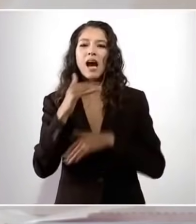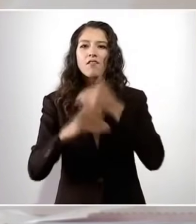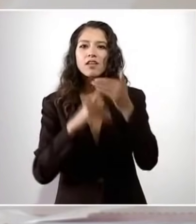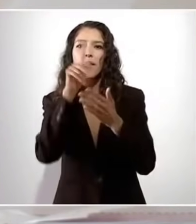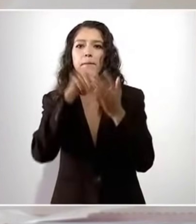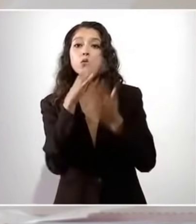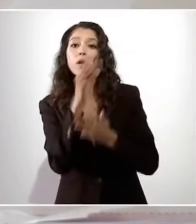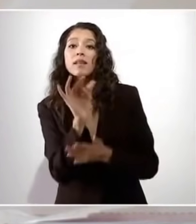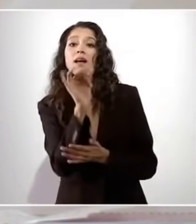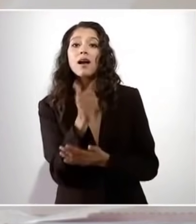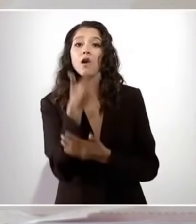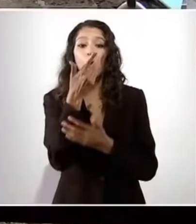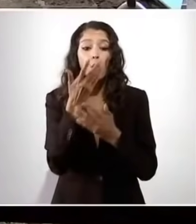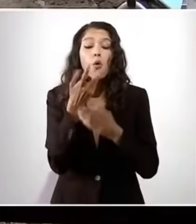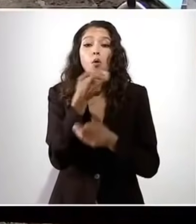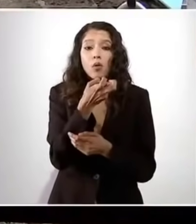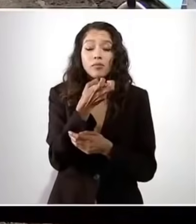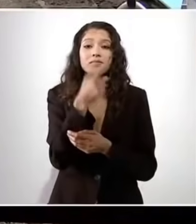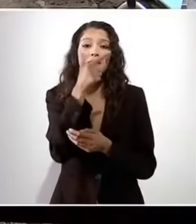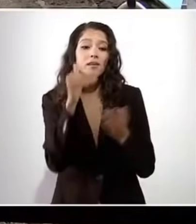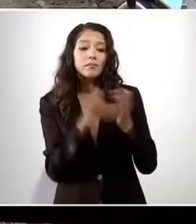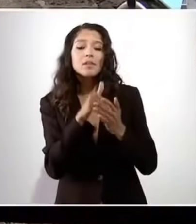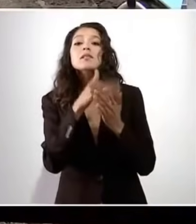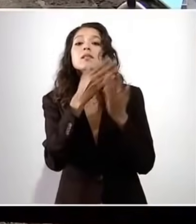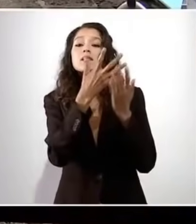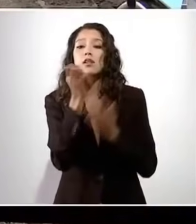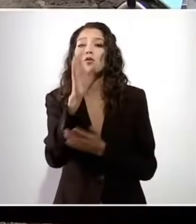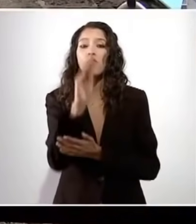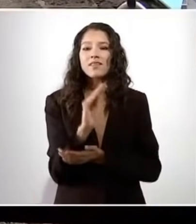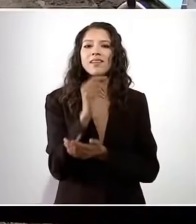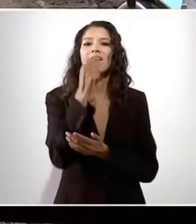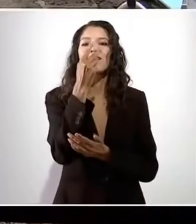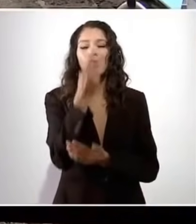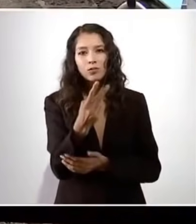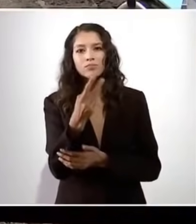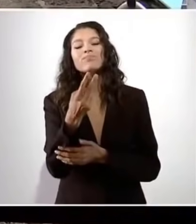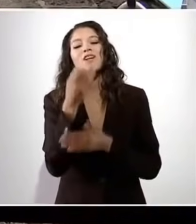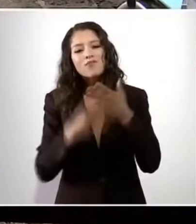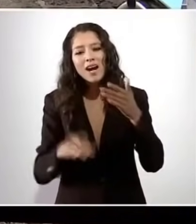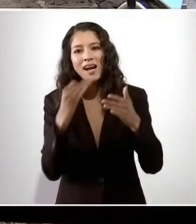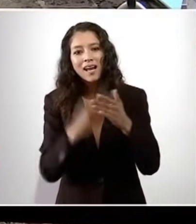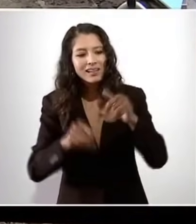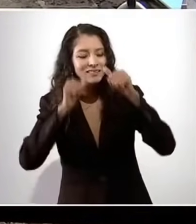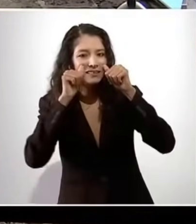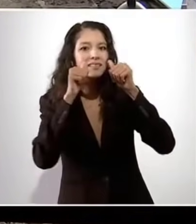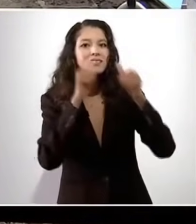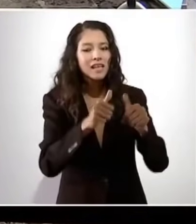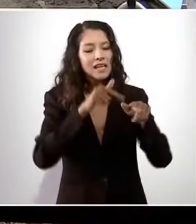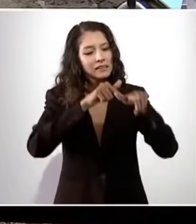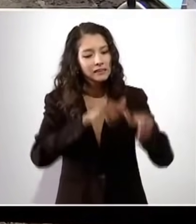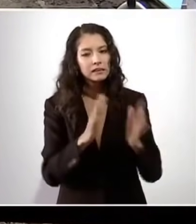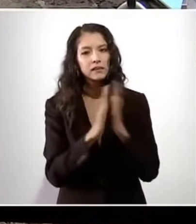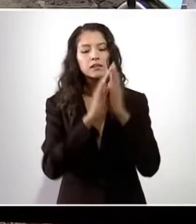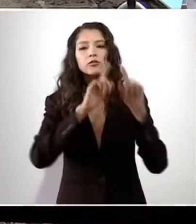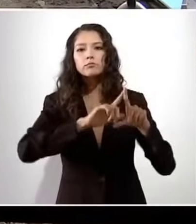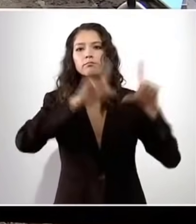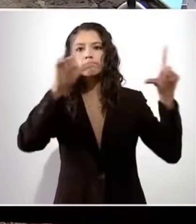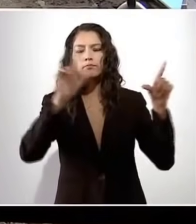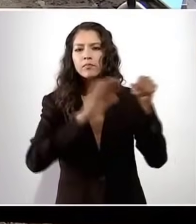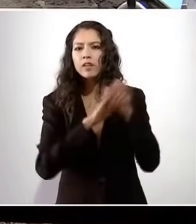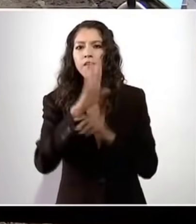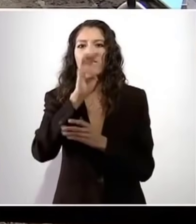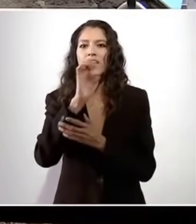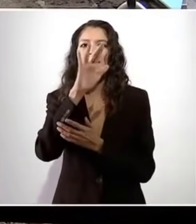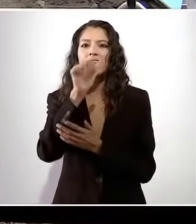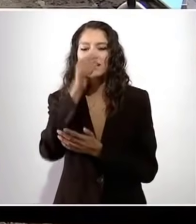por lo tanto tenemos pendiente 7,596 a los que hay que darle celeridad. La que sigue, por favor, en lo que se refiere a becas para